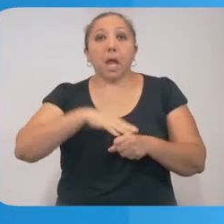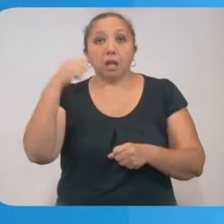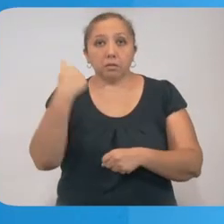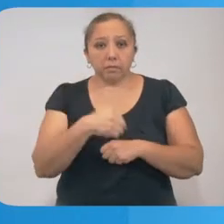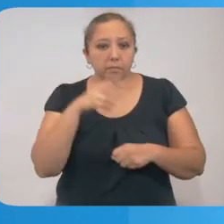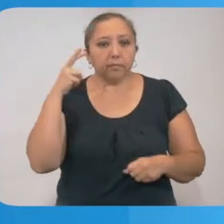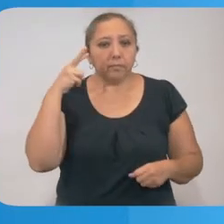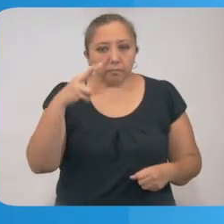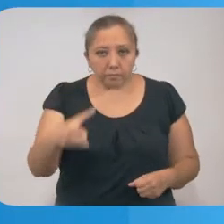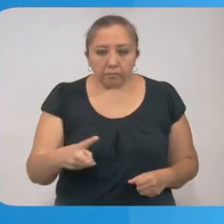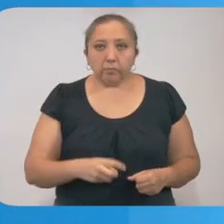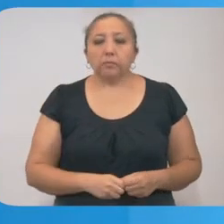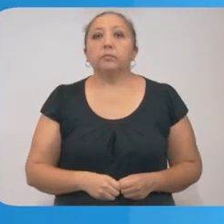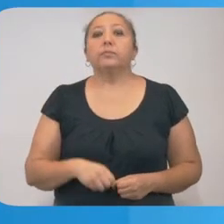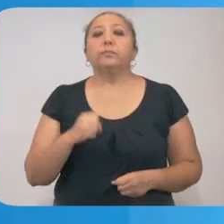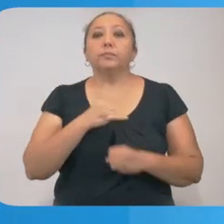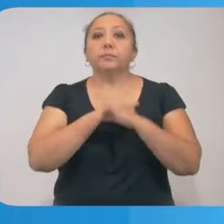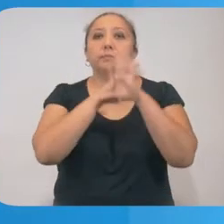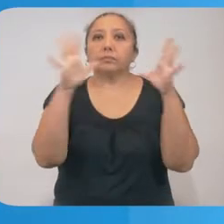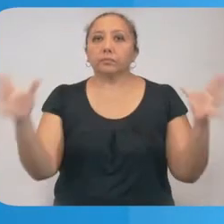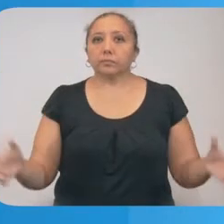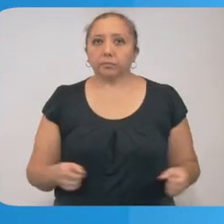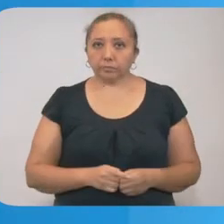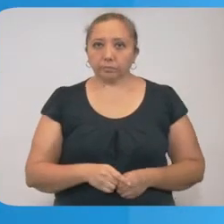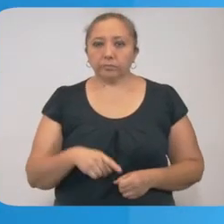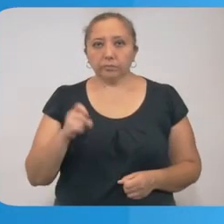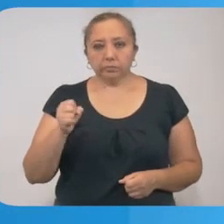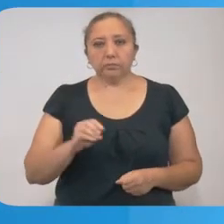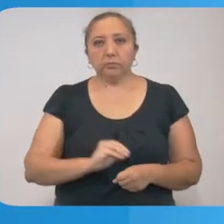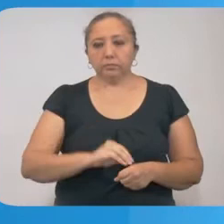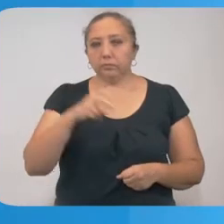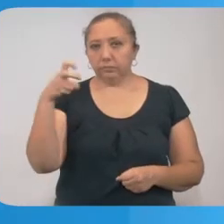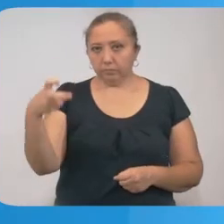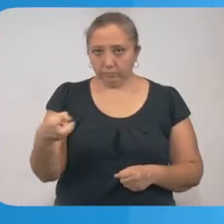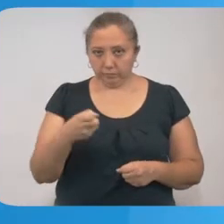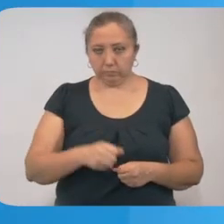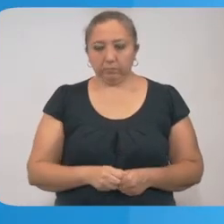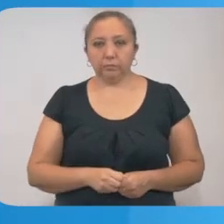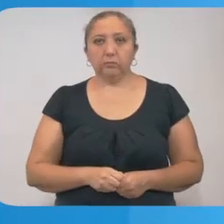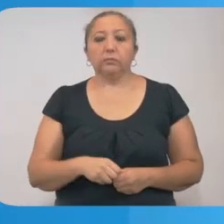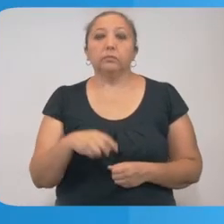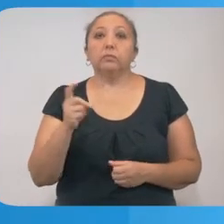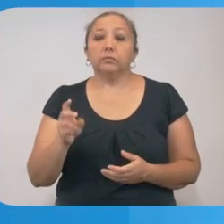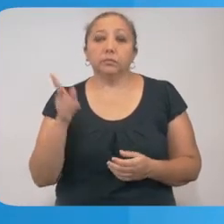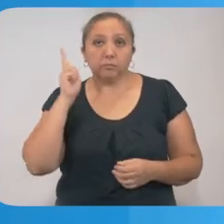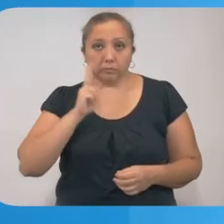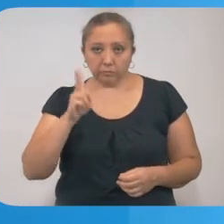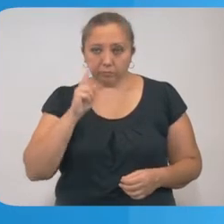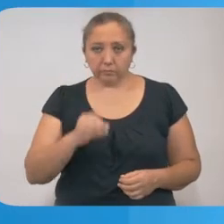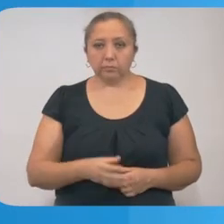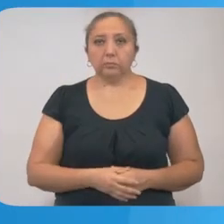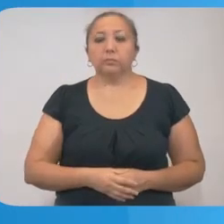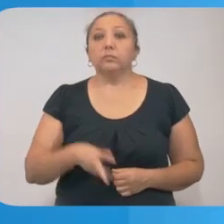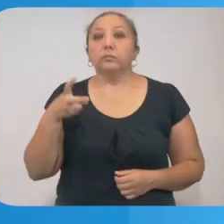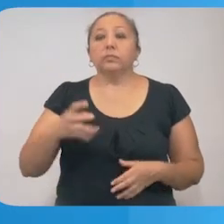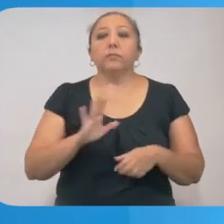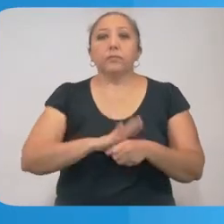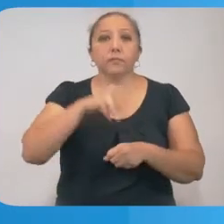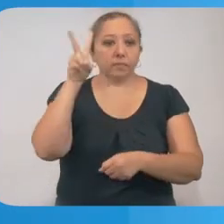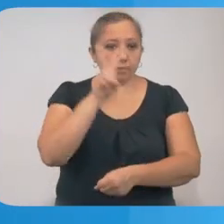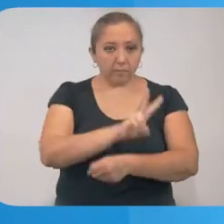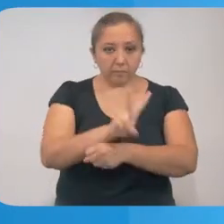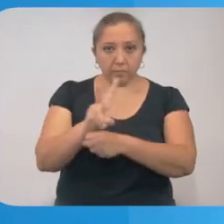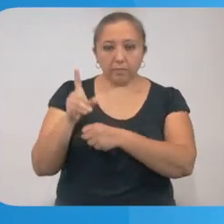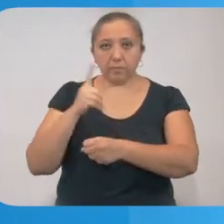casos confirmados, que se reflejará en los partes médicos durante la implementación de estos operativos. Esta mayor